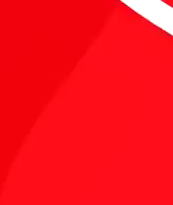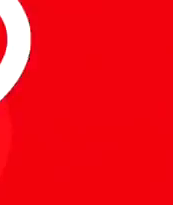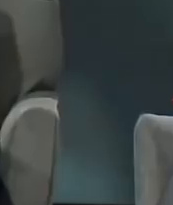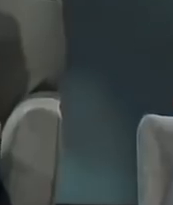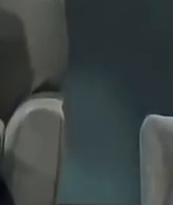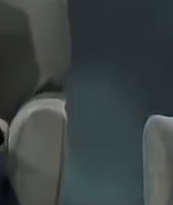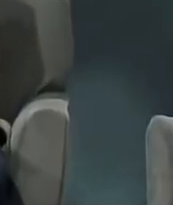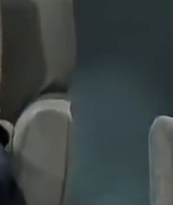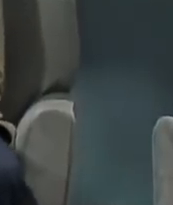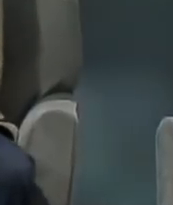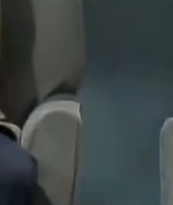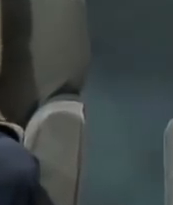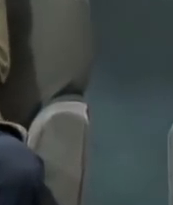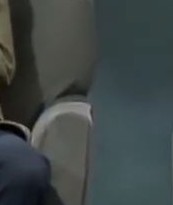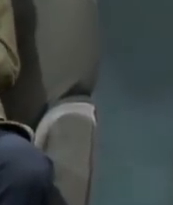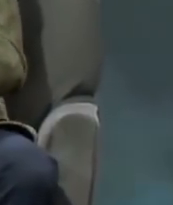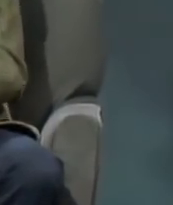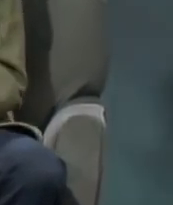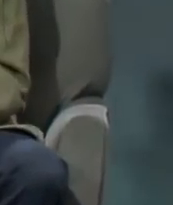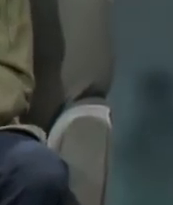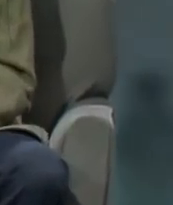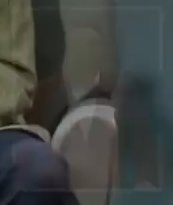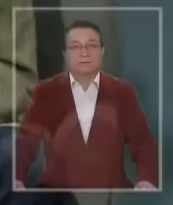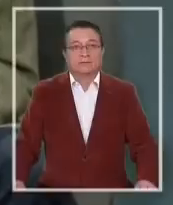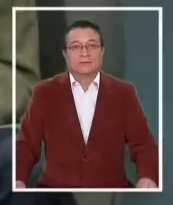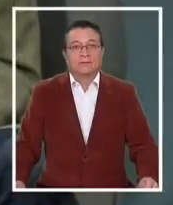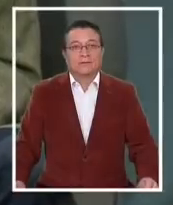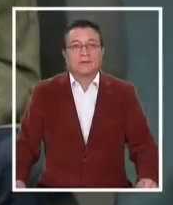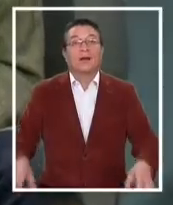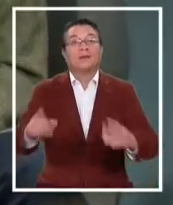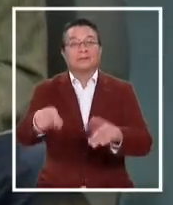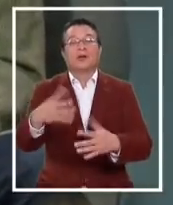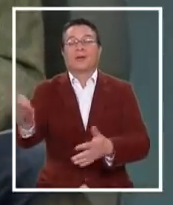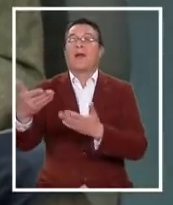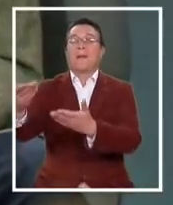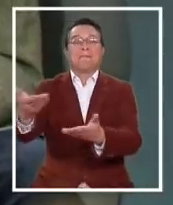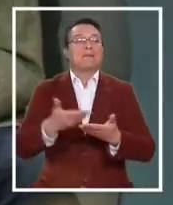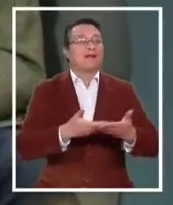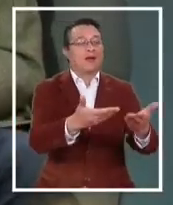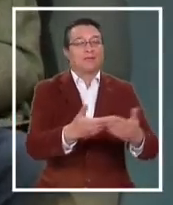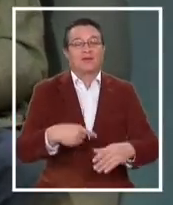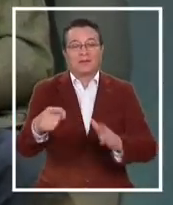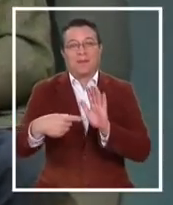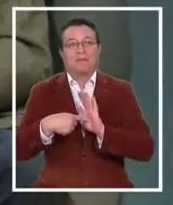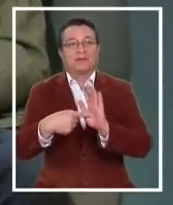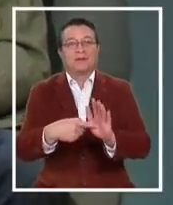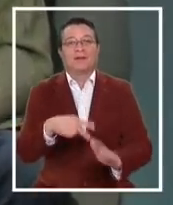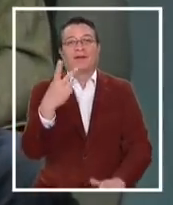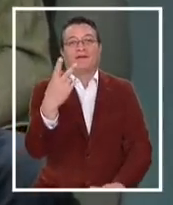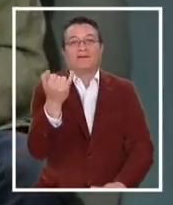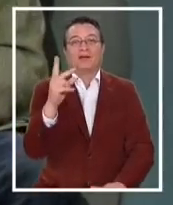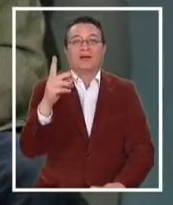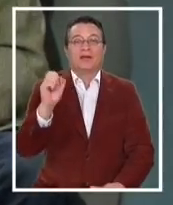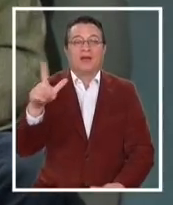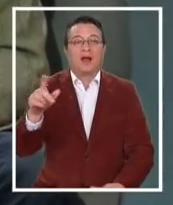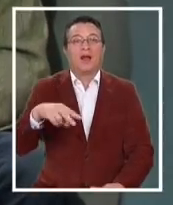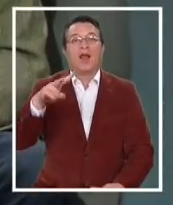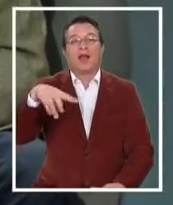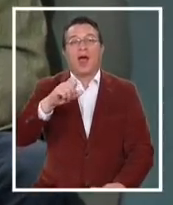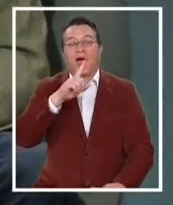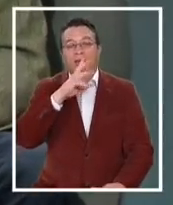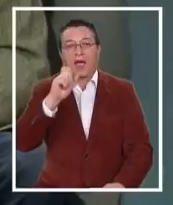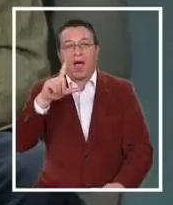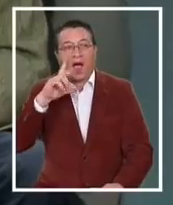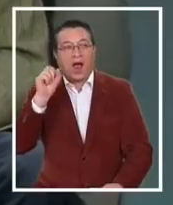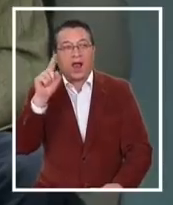Ya volvimos. En Estado Nacional, con de inmediato presentamos a nuestros invitados, si te parece. Francisco Vidal, Natalia